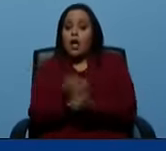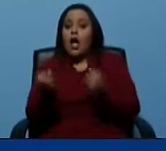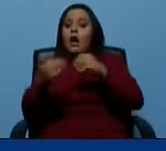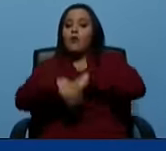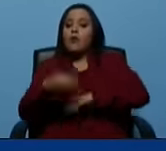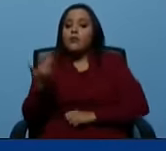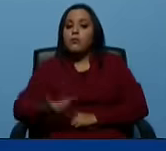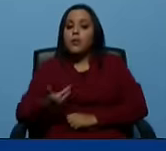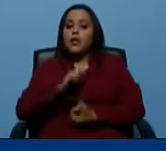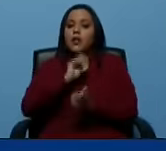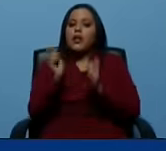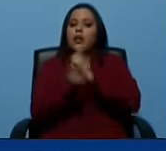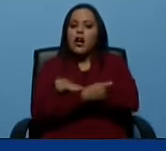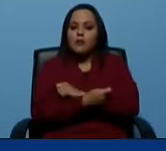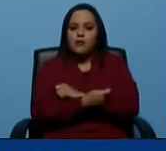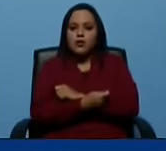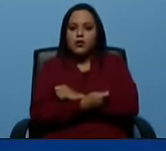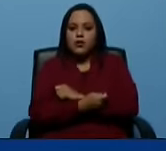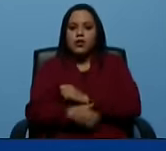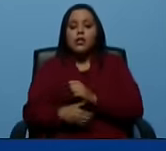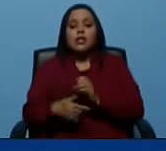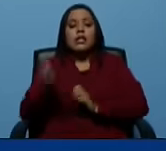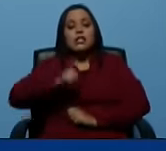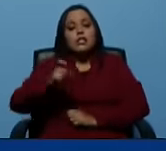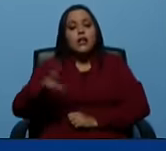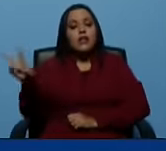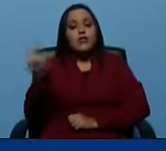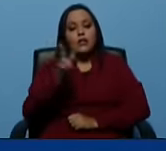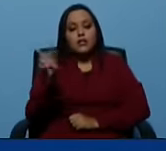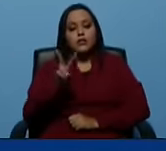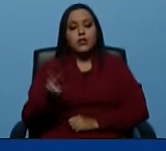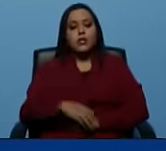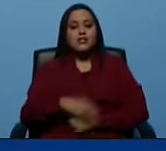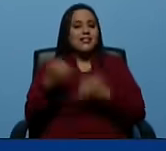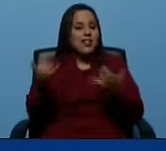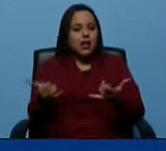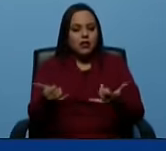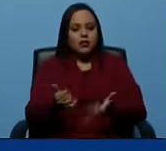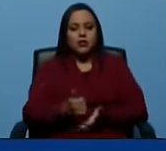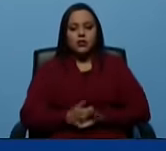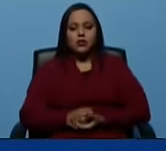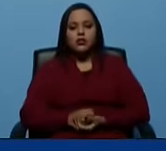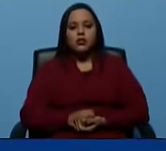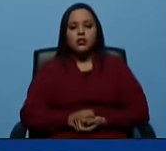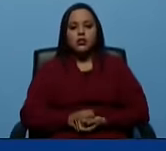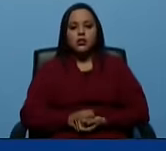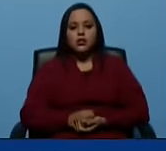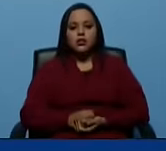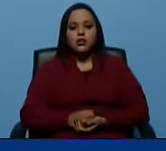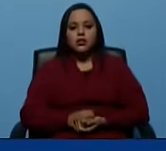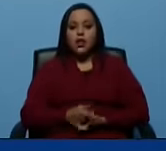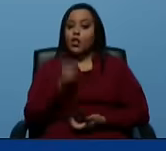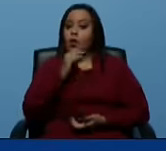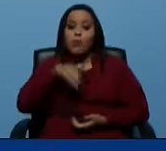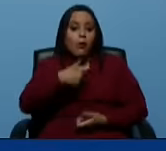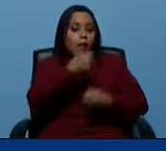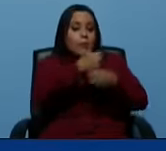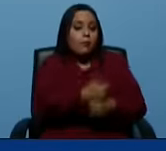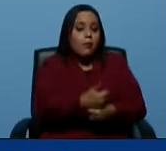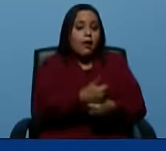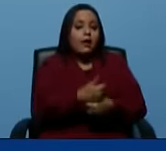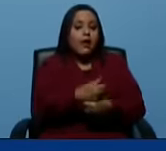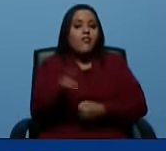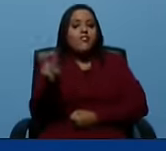para los cambios y transformaciones que Venezuela necesita ya, que no tienen demora. Venezuela necesita grandes